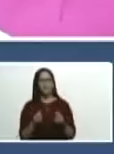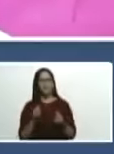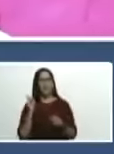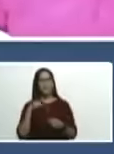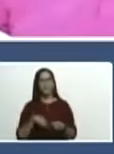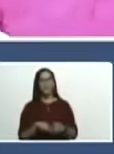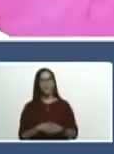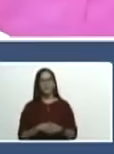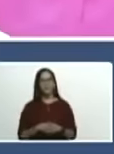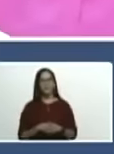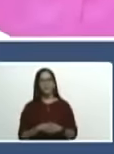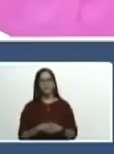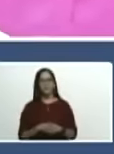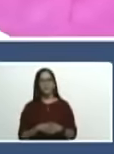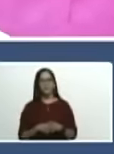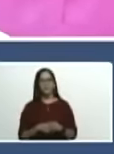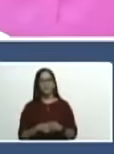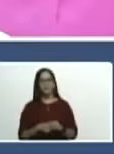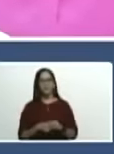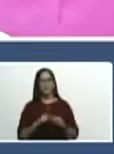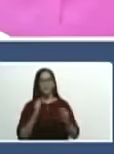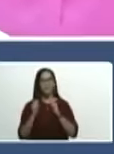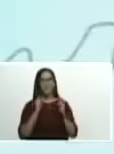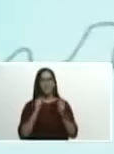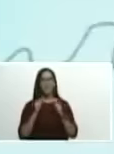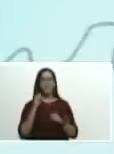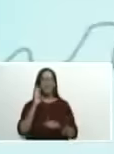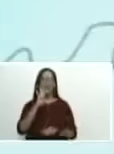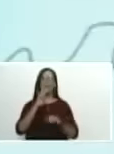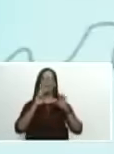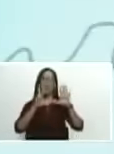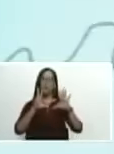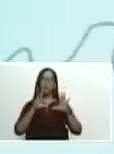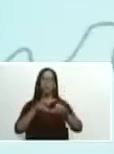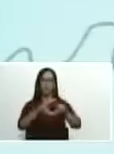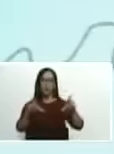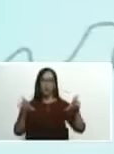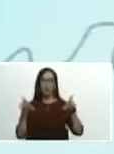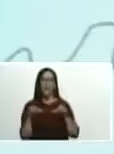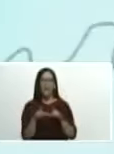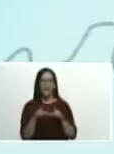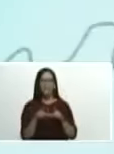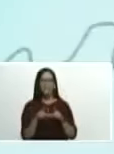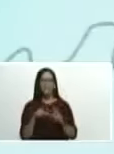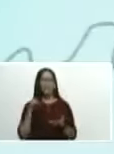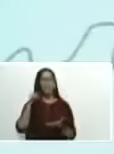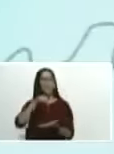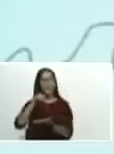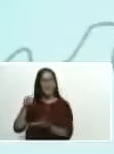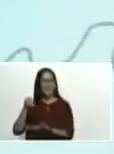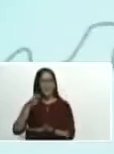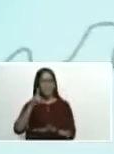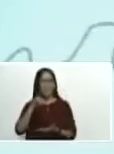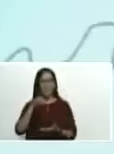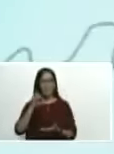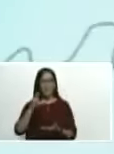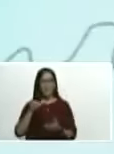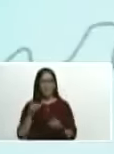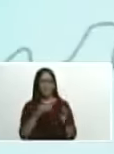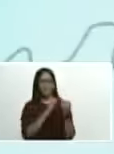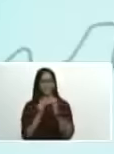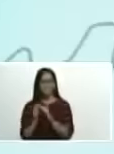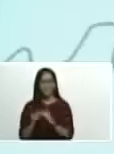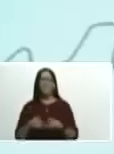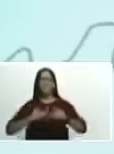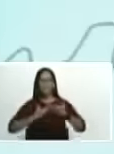también. Transferencia inmediata de 48 locales de los mercales pedevales que las comunas le